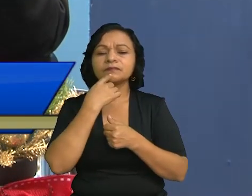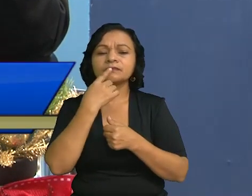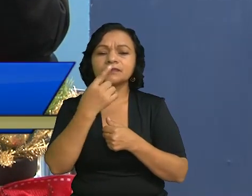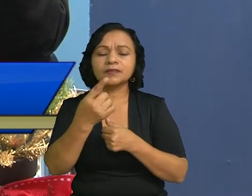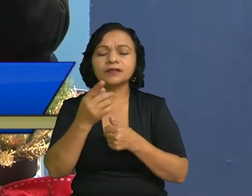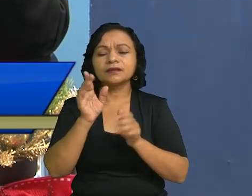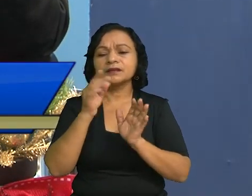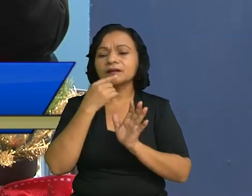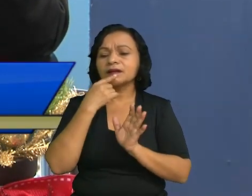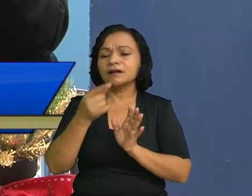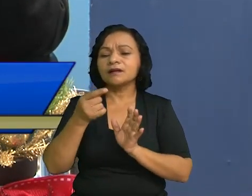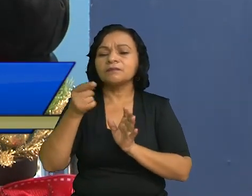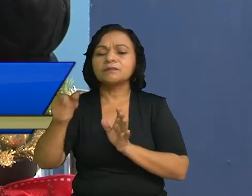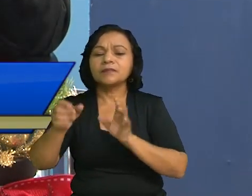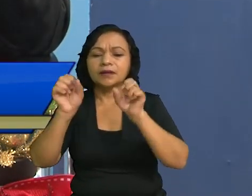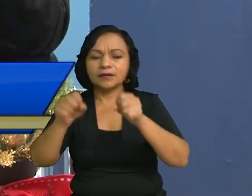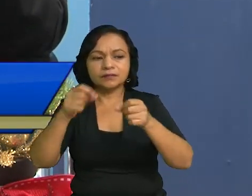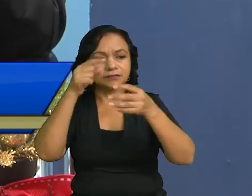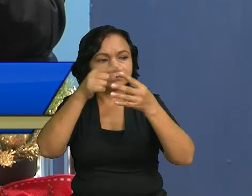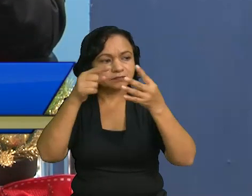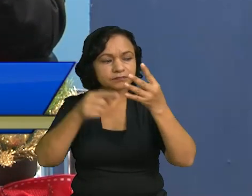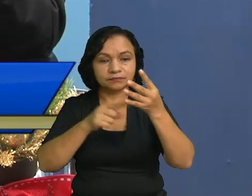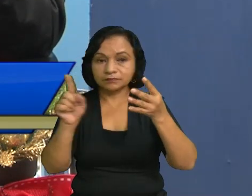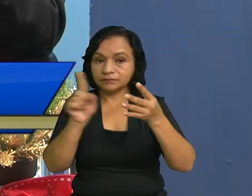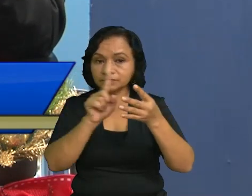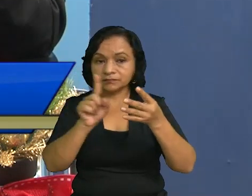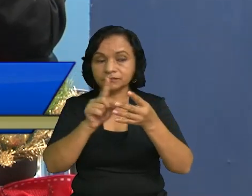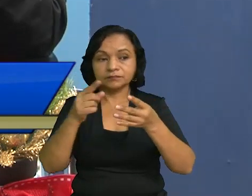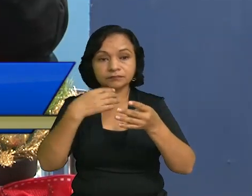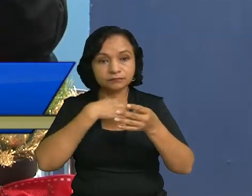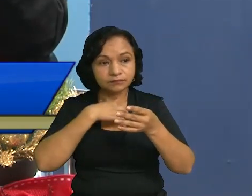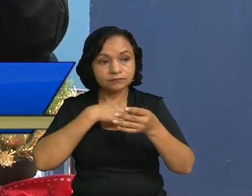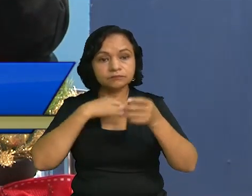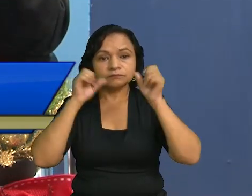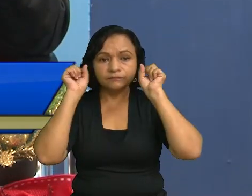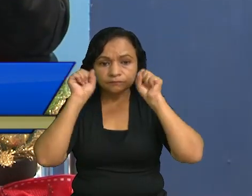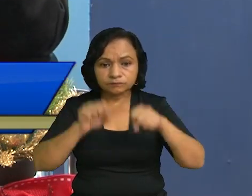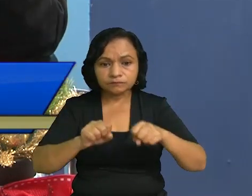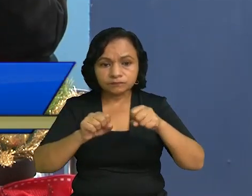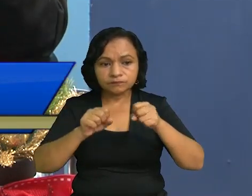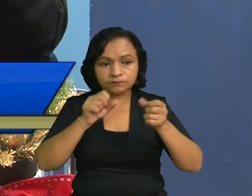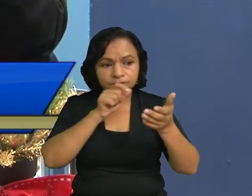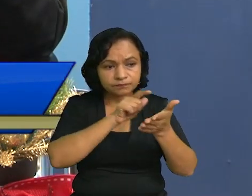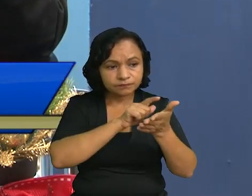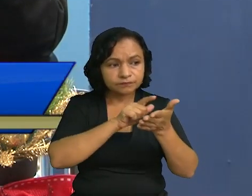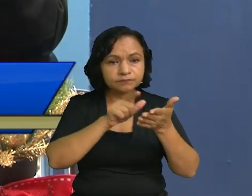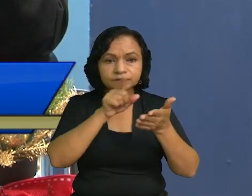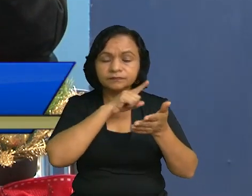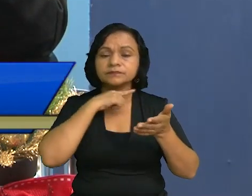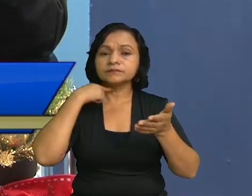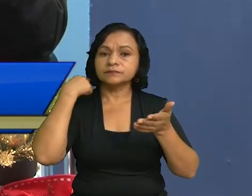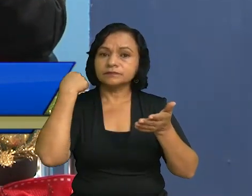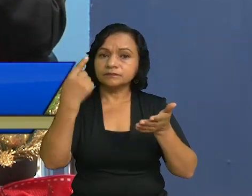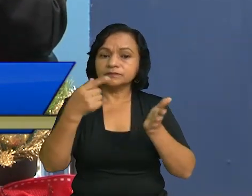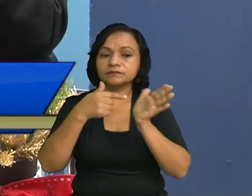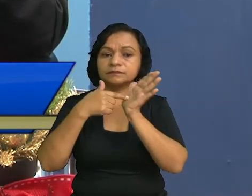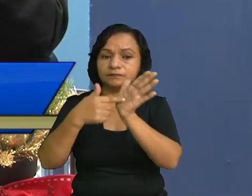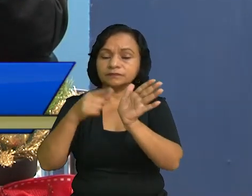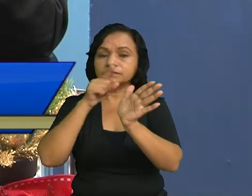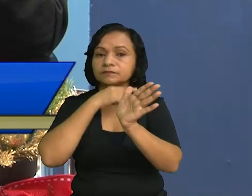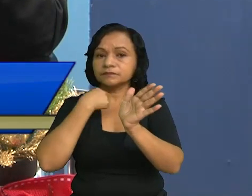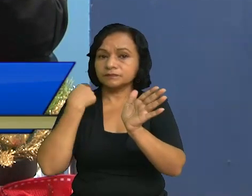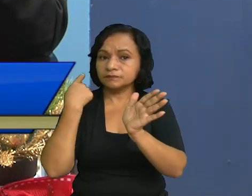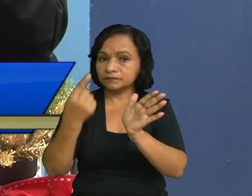miren ahí van a ver esta posibilidad de nuevo nosotros tenemos el camino sobre algo real sobre algo concreto